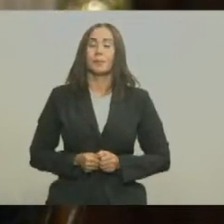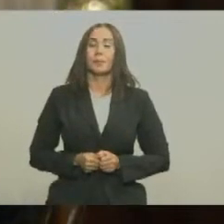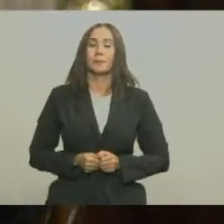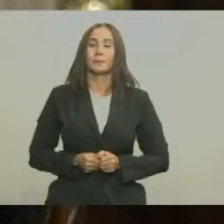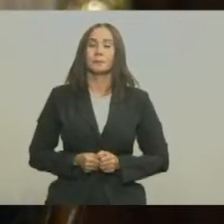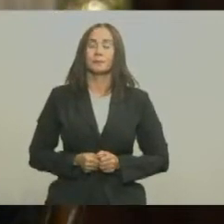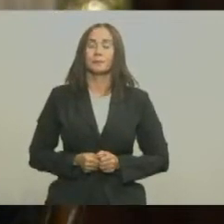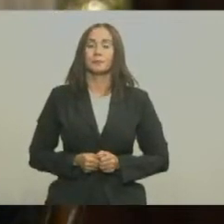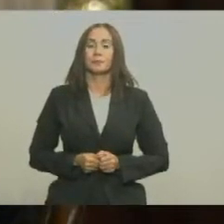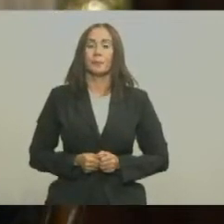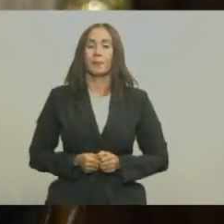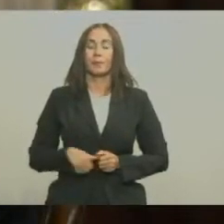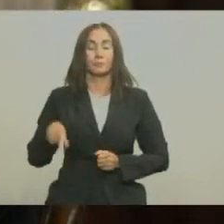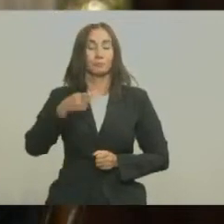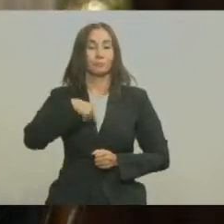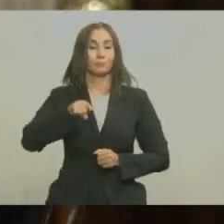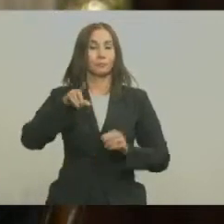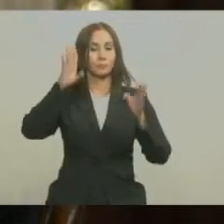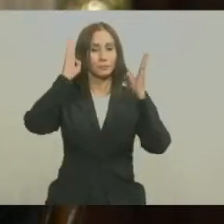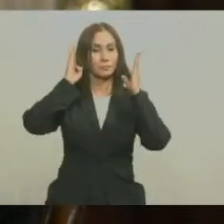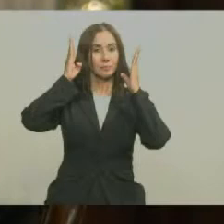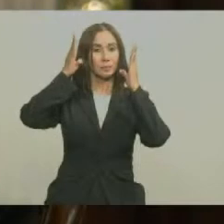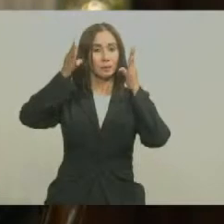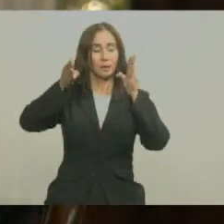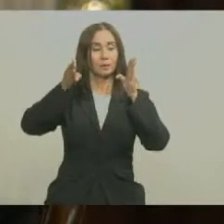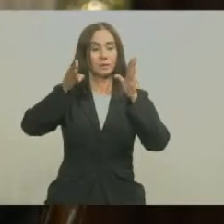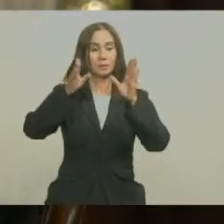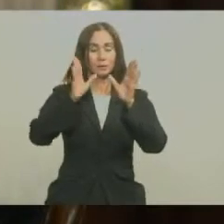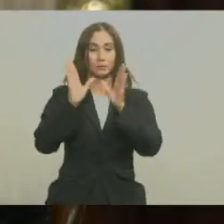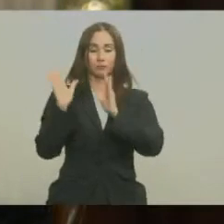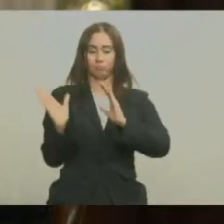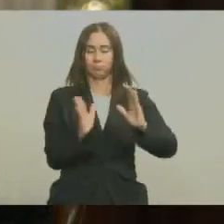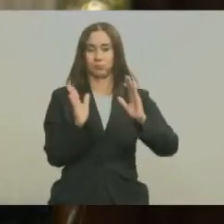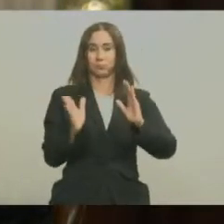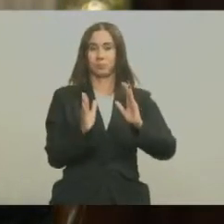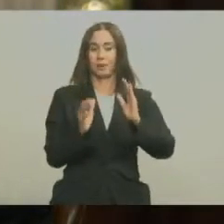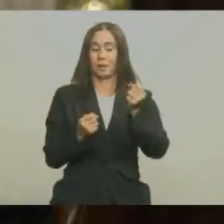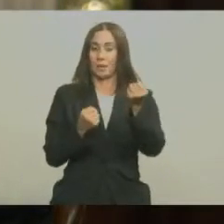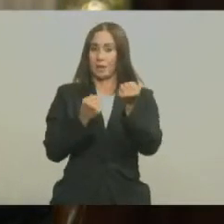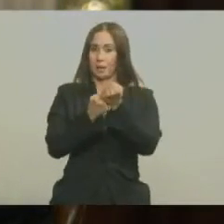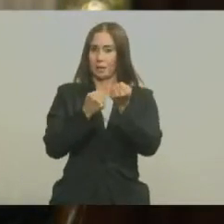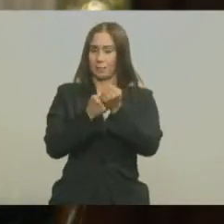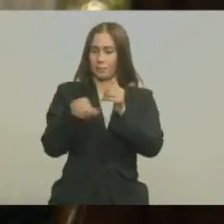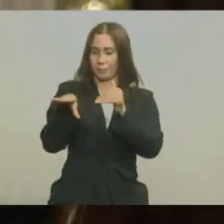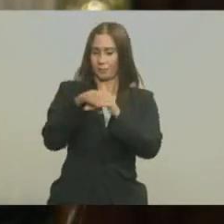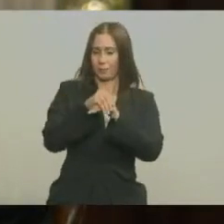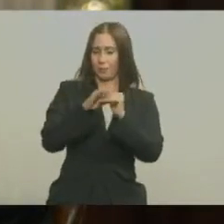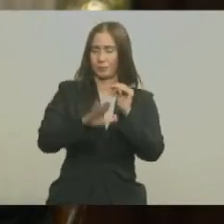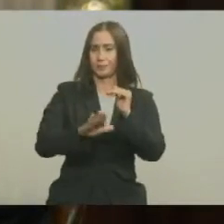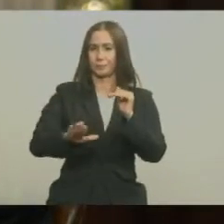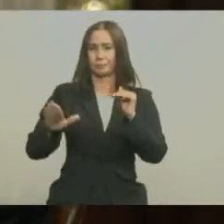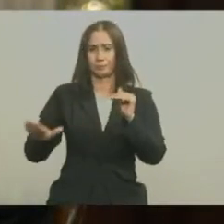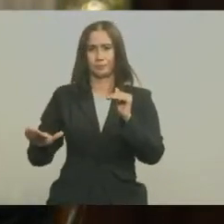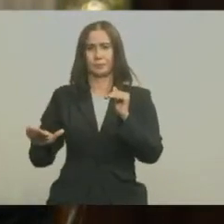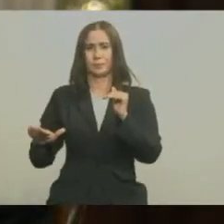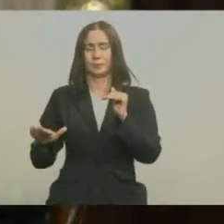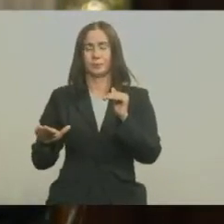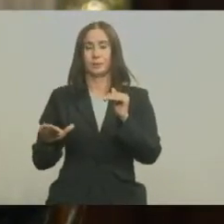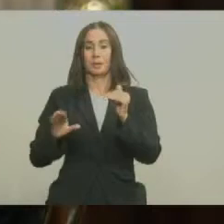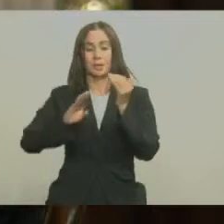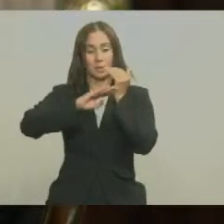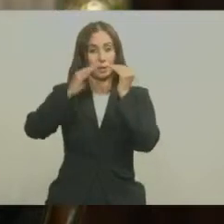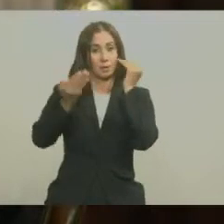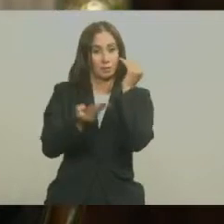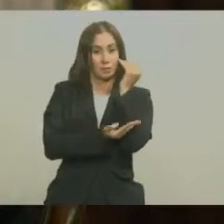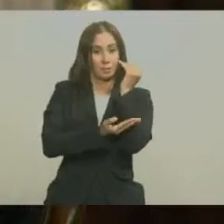al contexto multidimensional que favorece el matrimonio infantil, las uniones tempranas y los